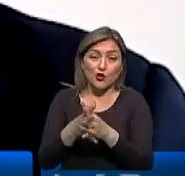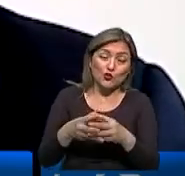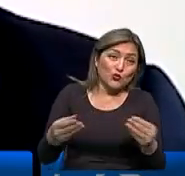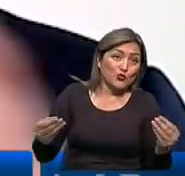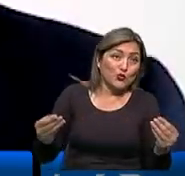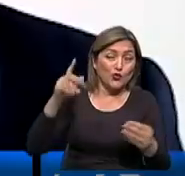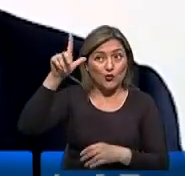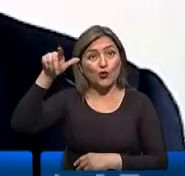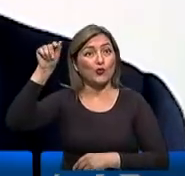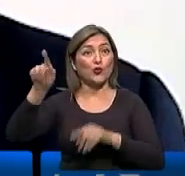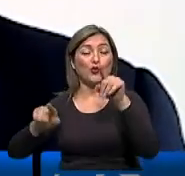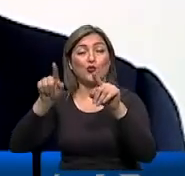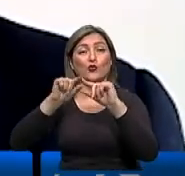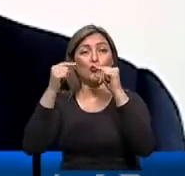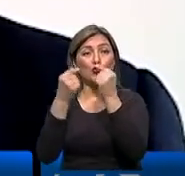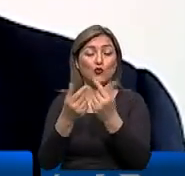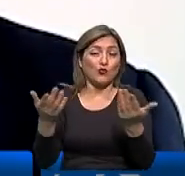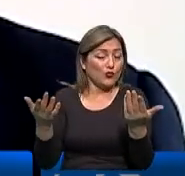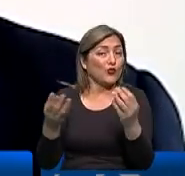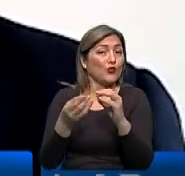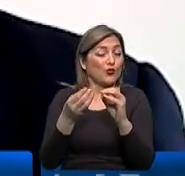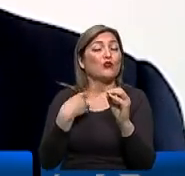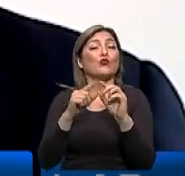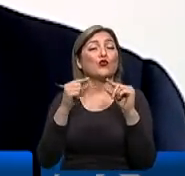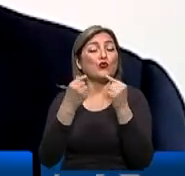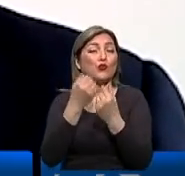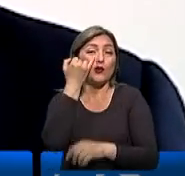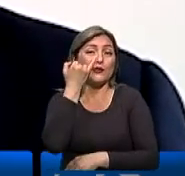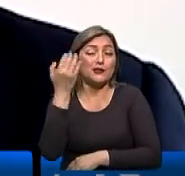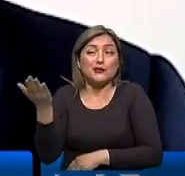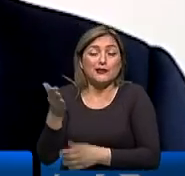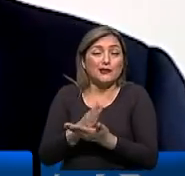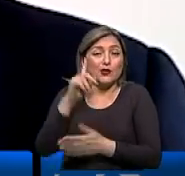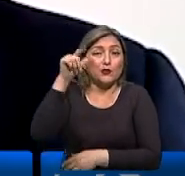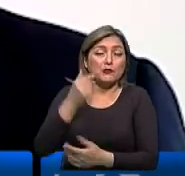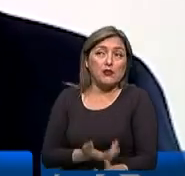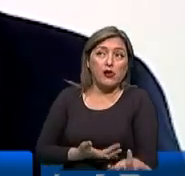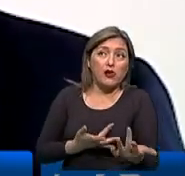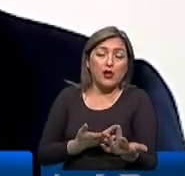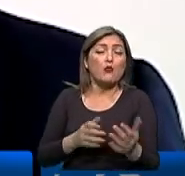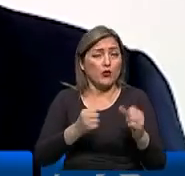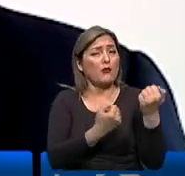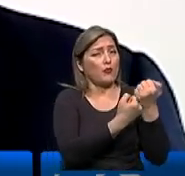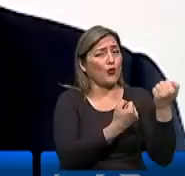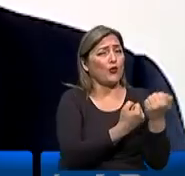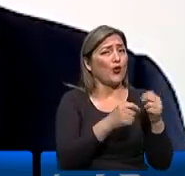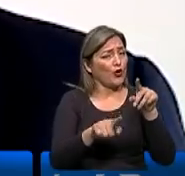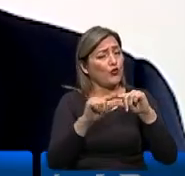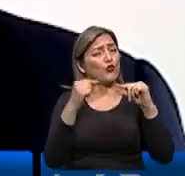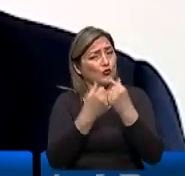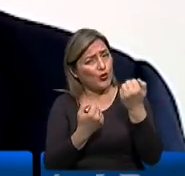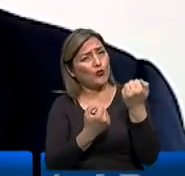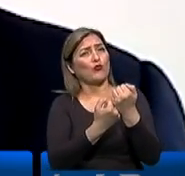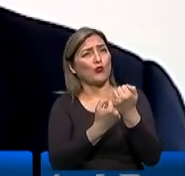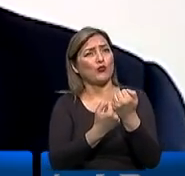extremas del gobierno y de ciertos actores del movimiento indígena. Esa posición intermedia hasta podría lograr apoyo de ciertos sectores